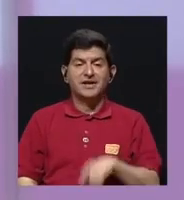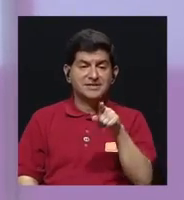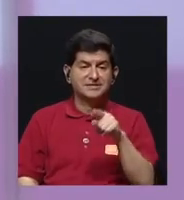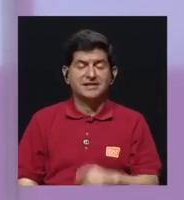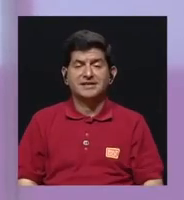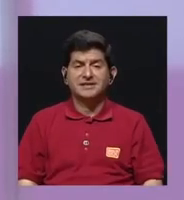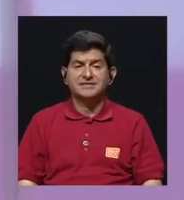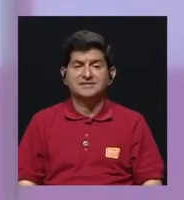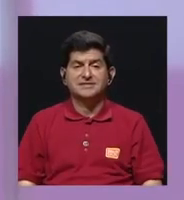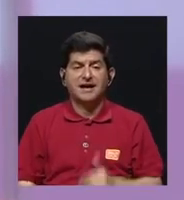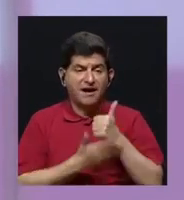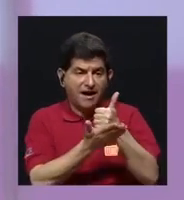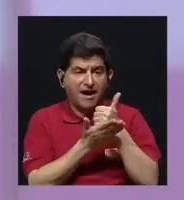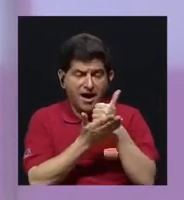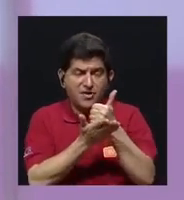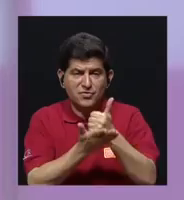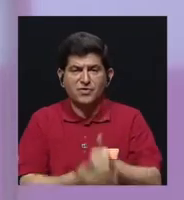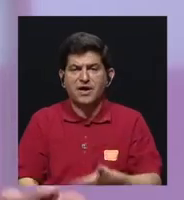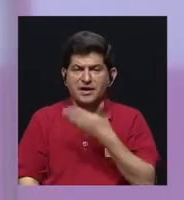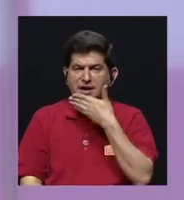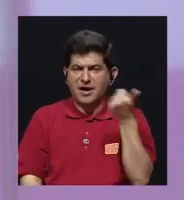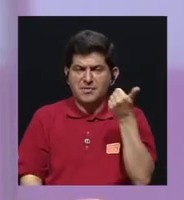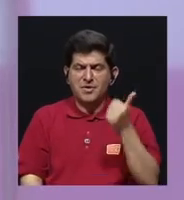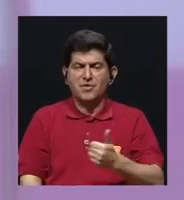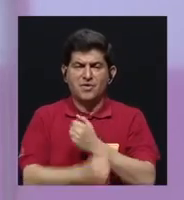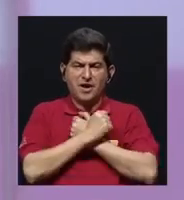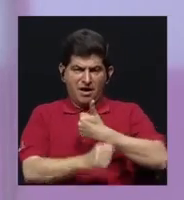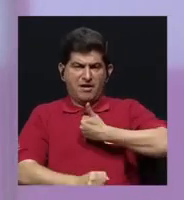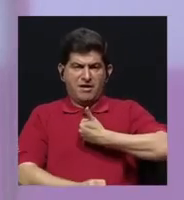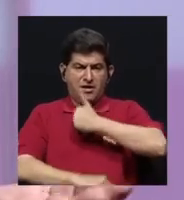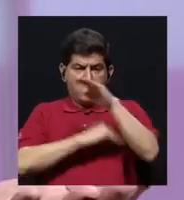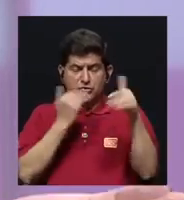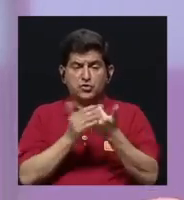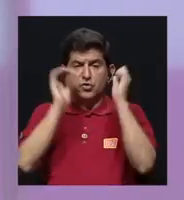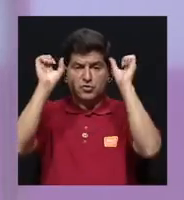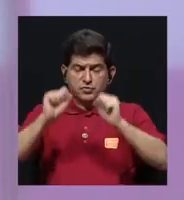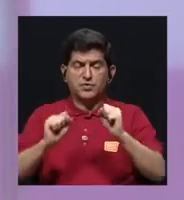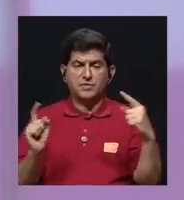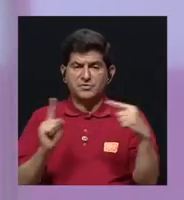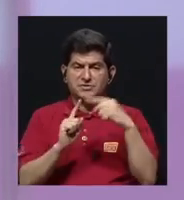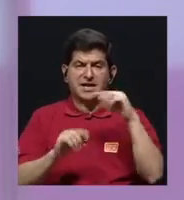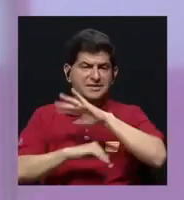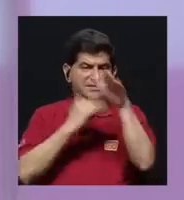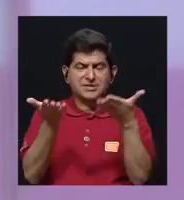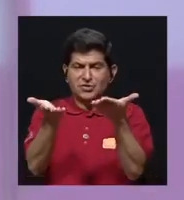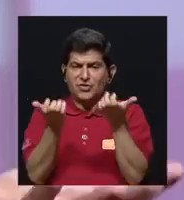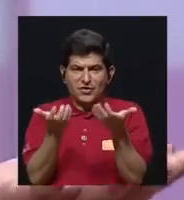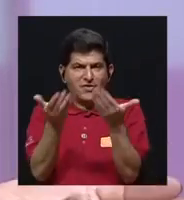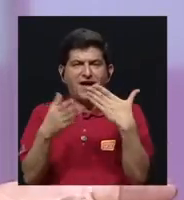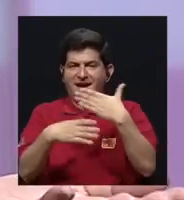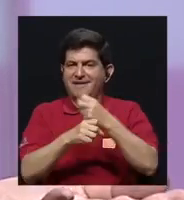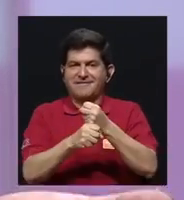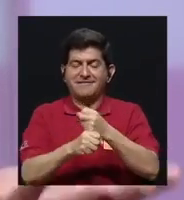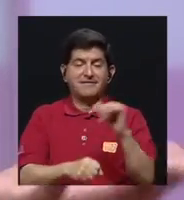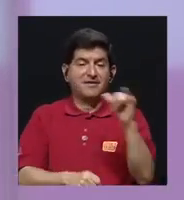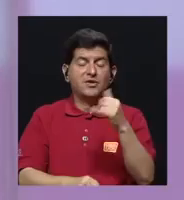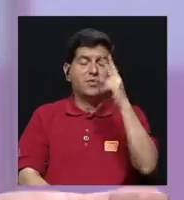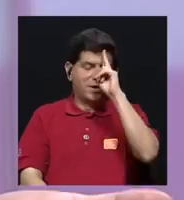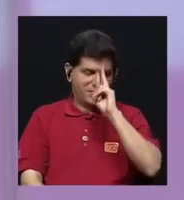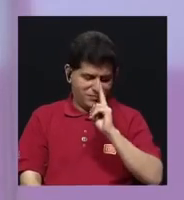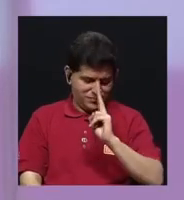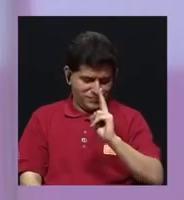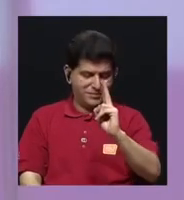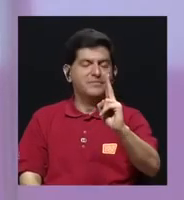demos esa ayudemos a subir la autoestima, porque con la autoestima todo, podemos llegar a donde sea. Sí, y también con la